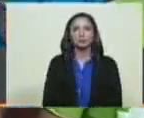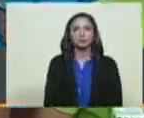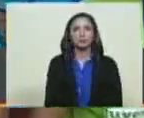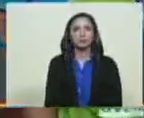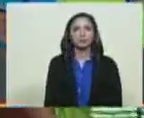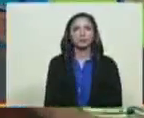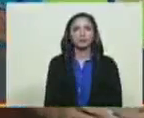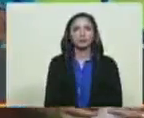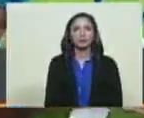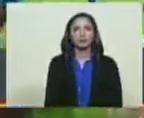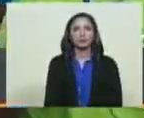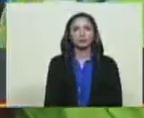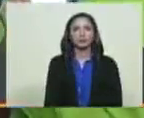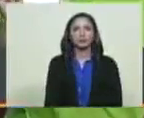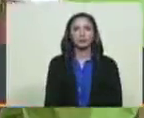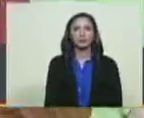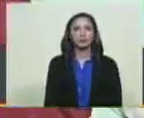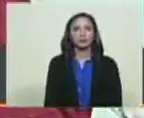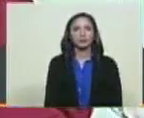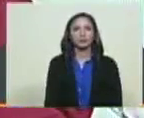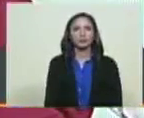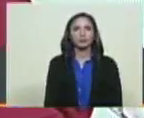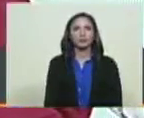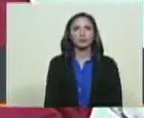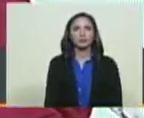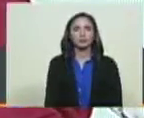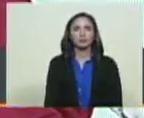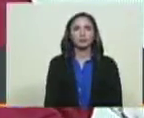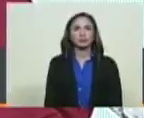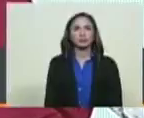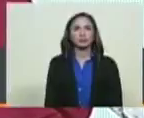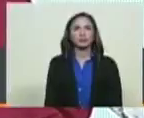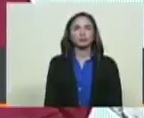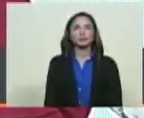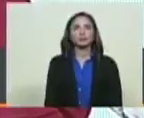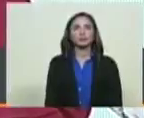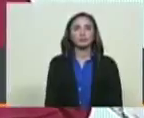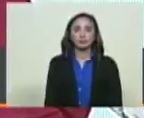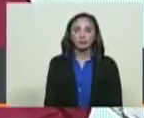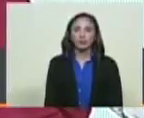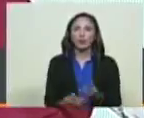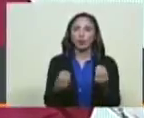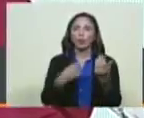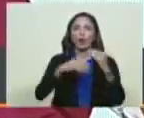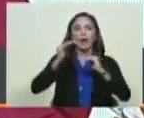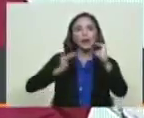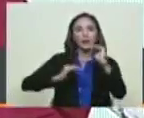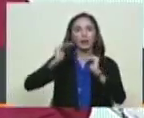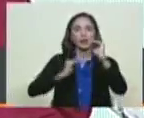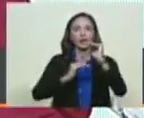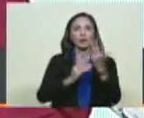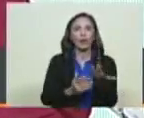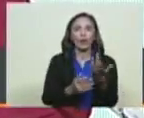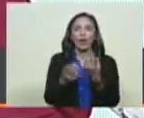el mismo y estabilizar los nuevos equilibrios